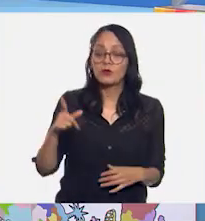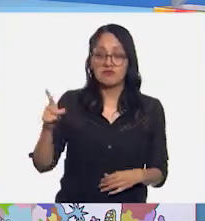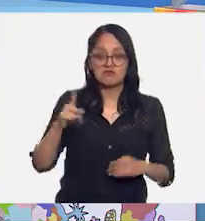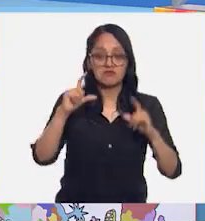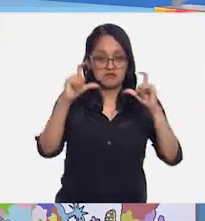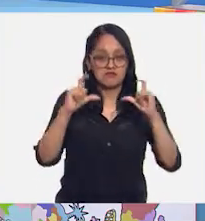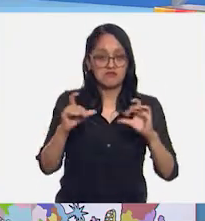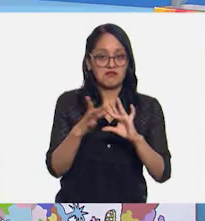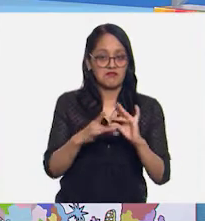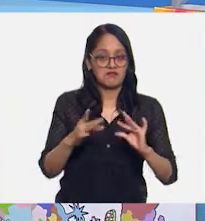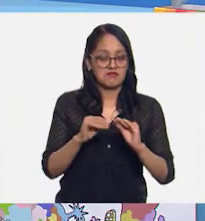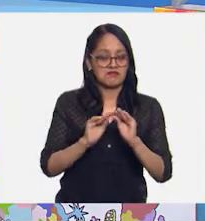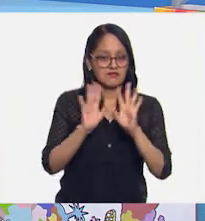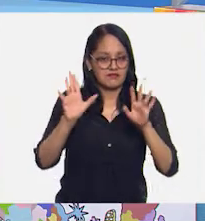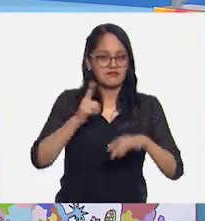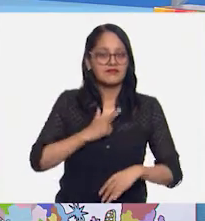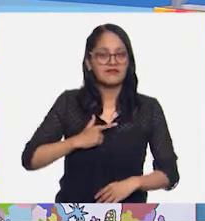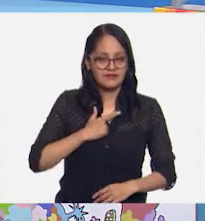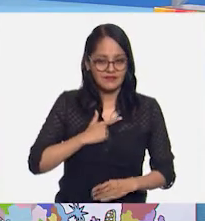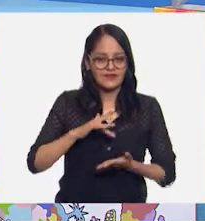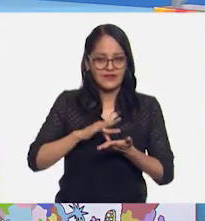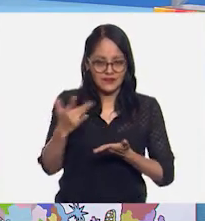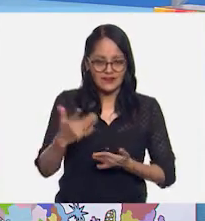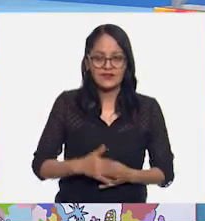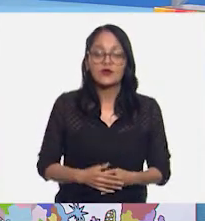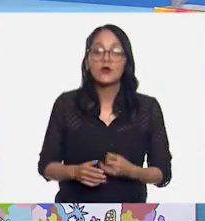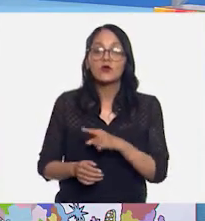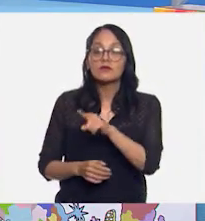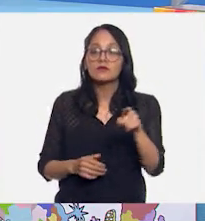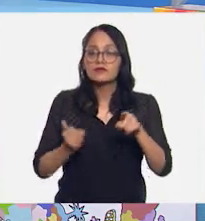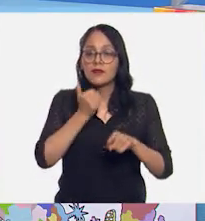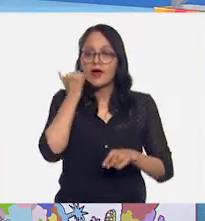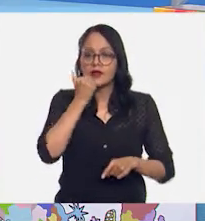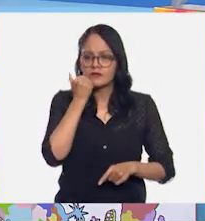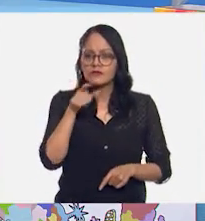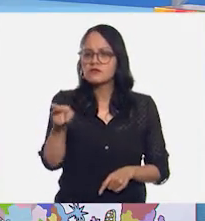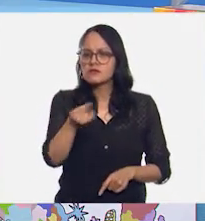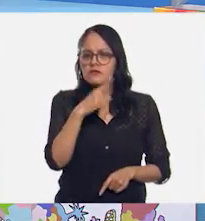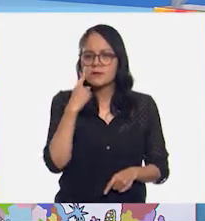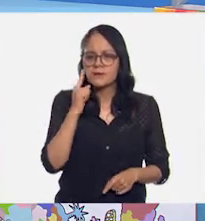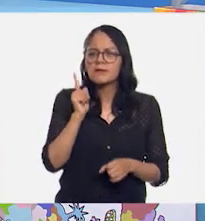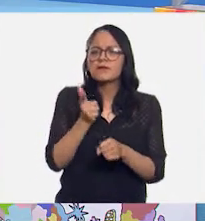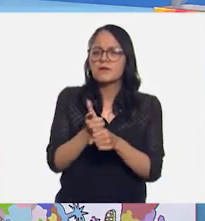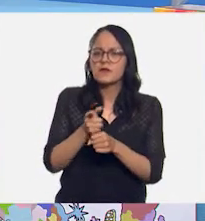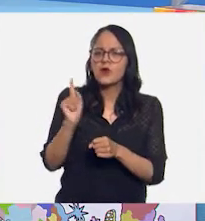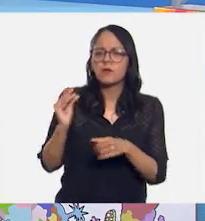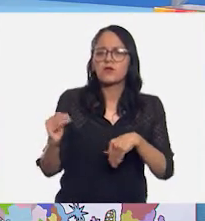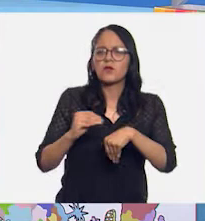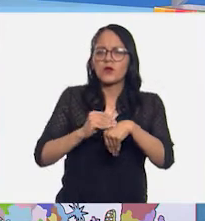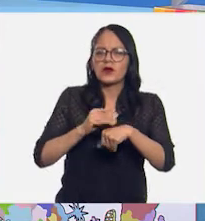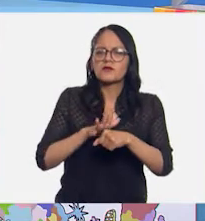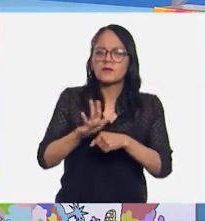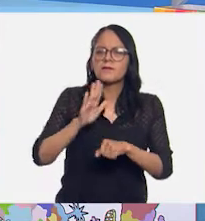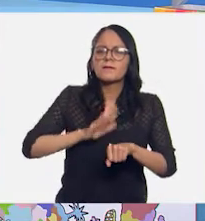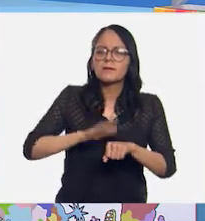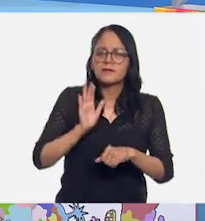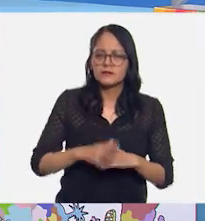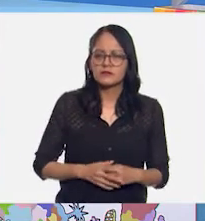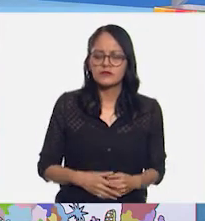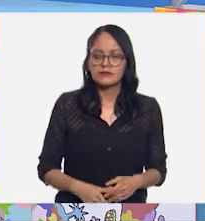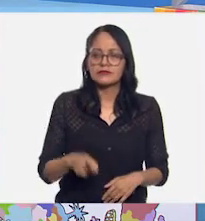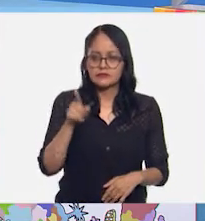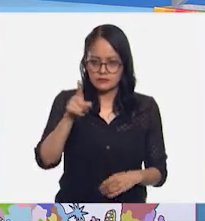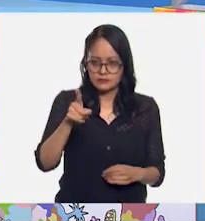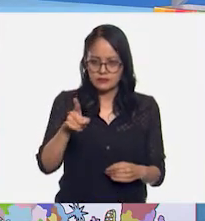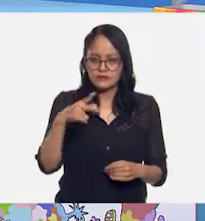poema. Gracias, de verdad. Estudiantes en casa, ¿qué otros elementos agregarían? ¿Cómo redactarían